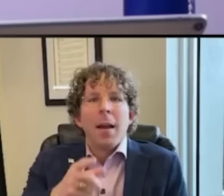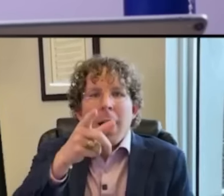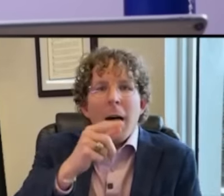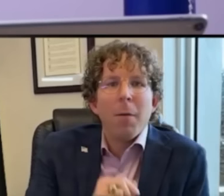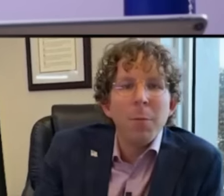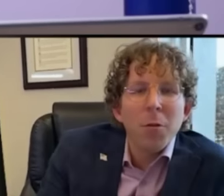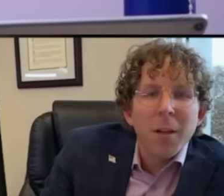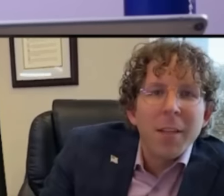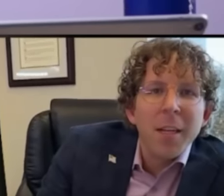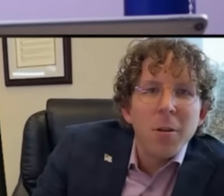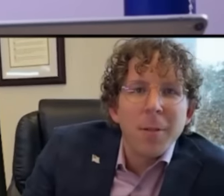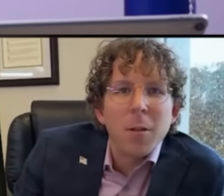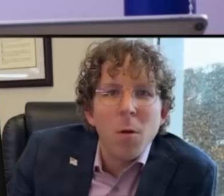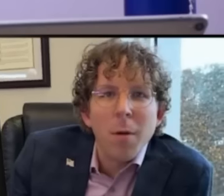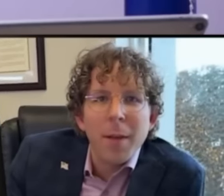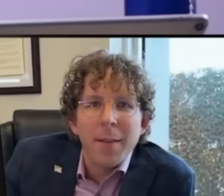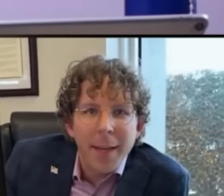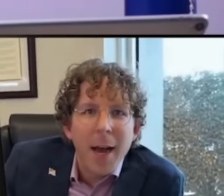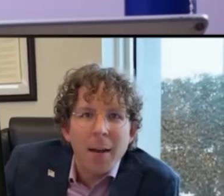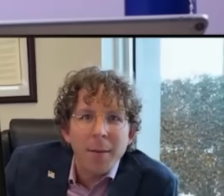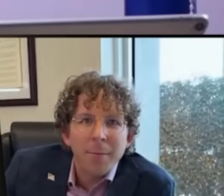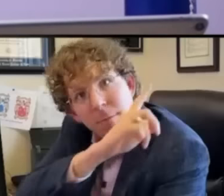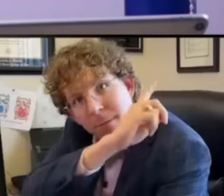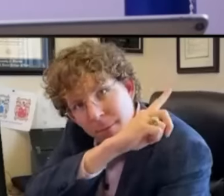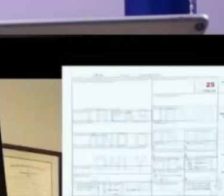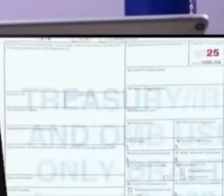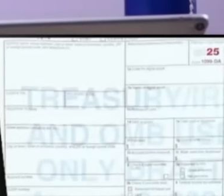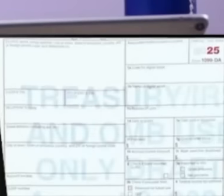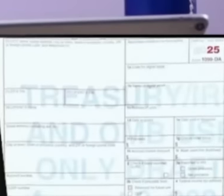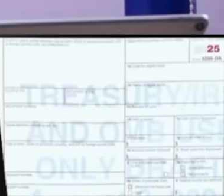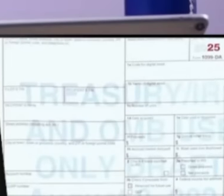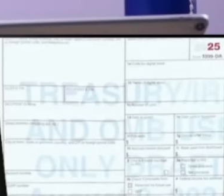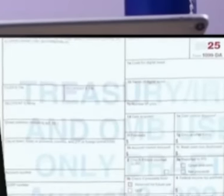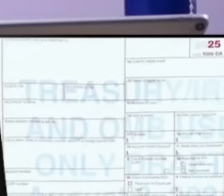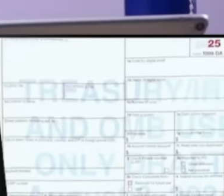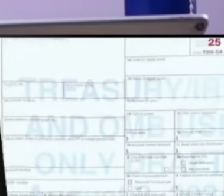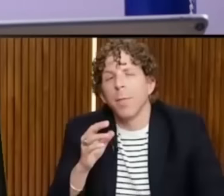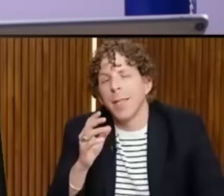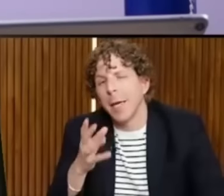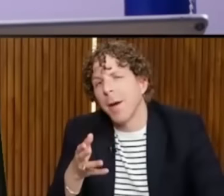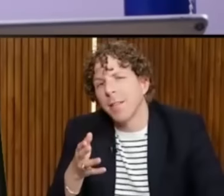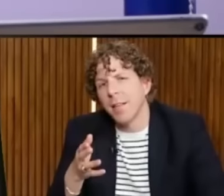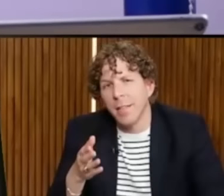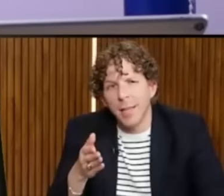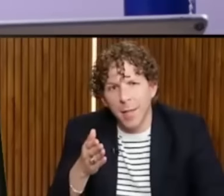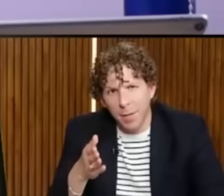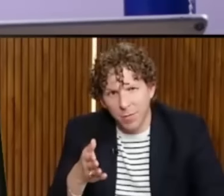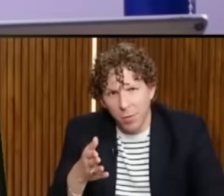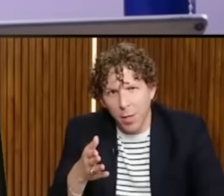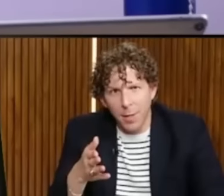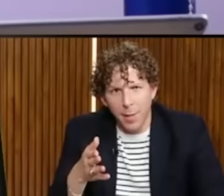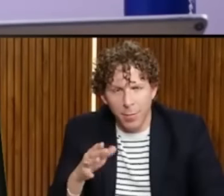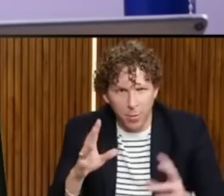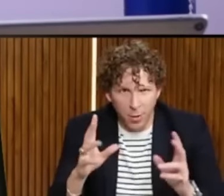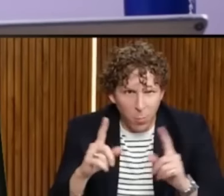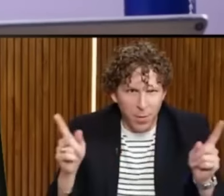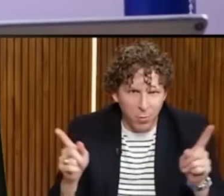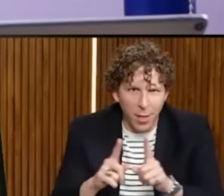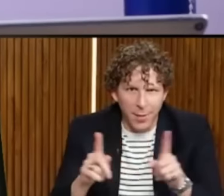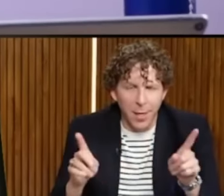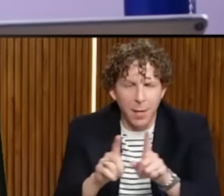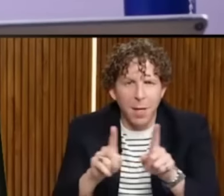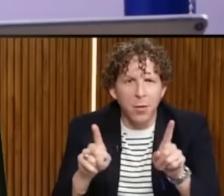una vaya que nadie vaya a pensar que son privatizaciones bueno por eso es que no funciona porque tienen que